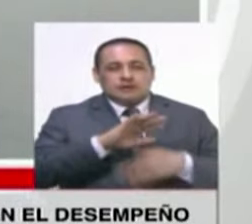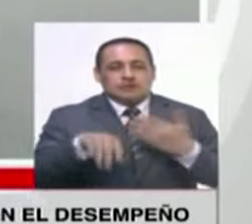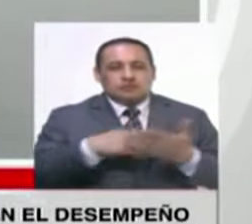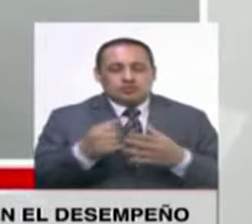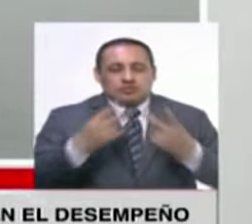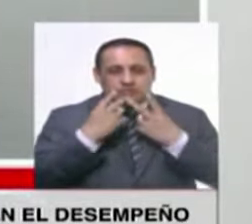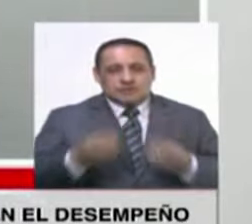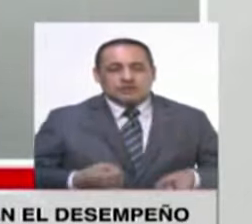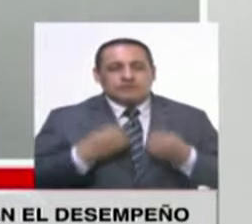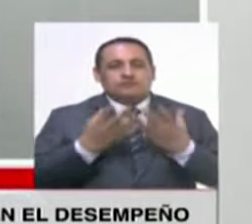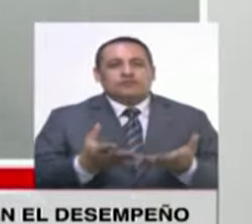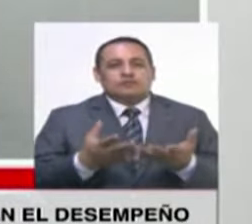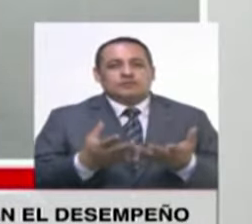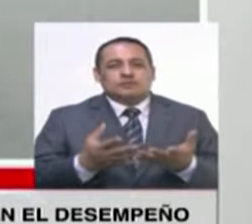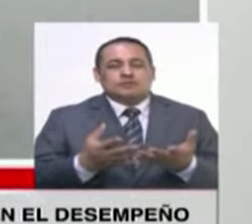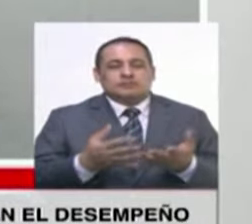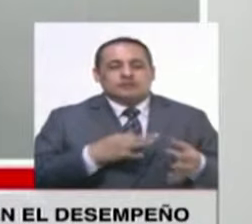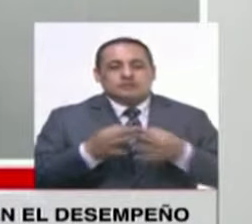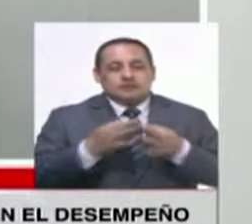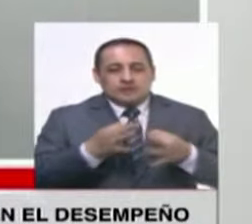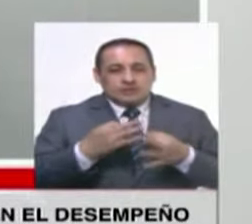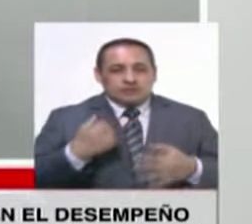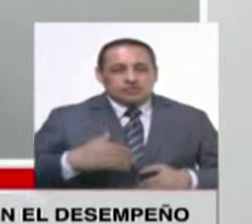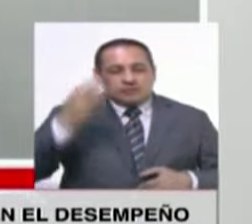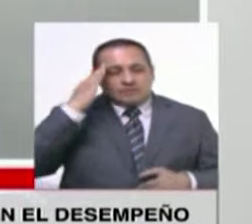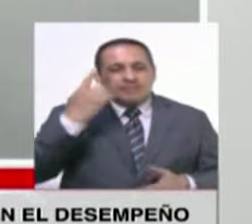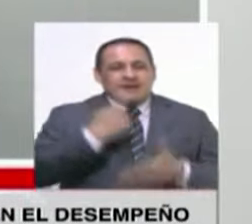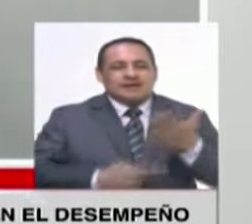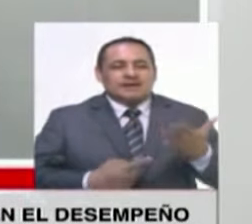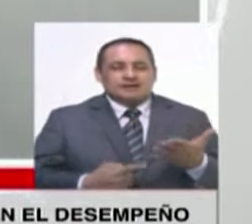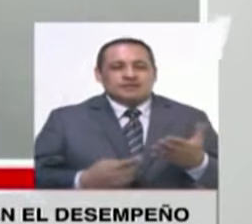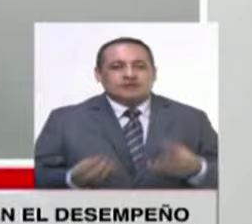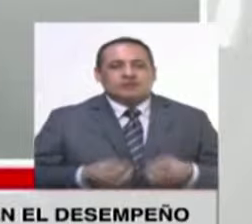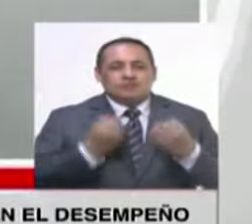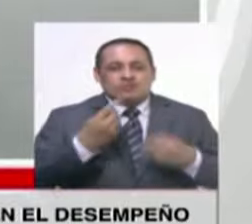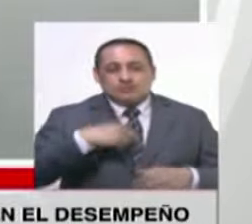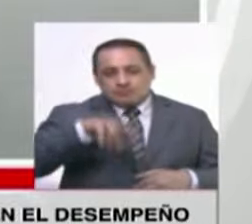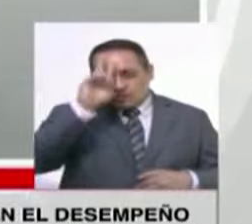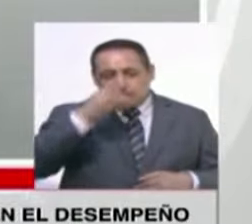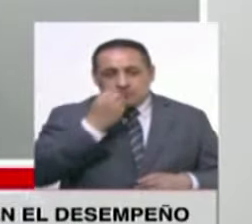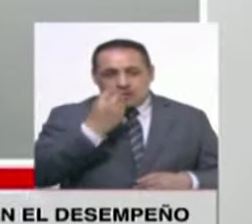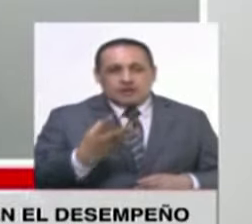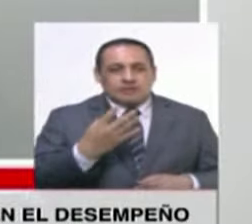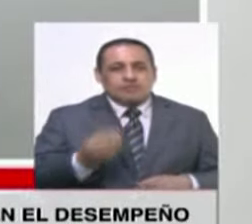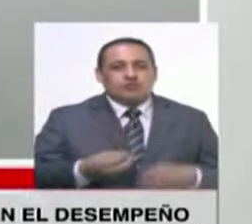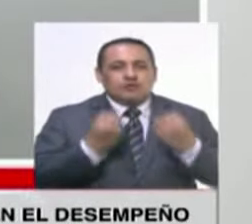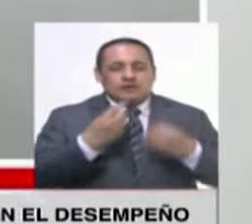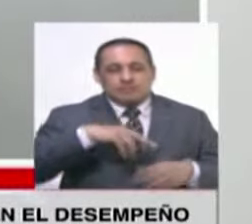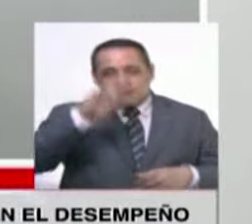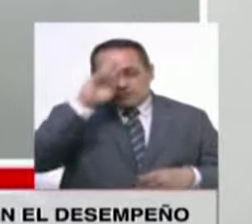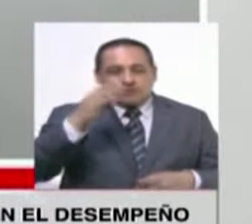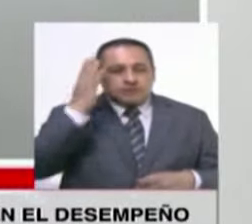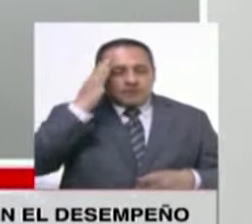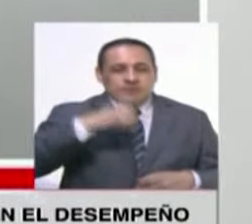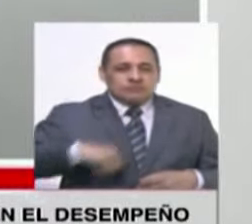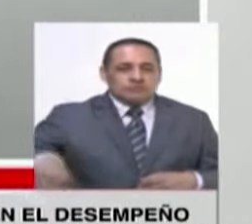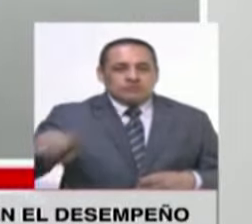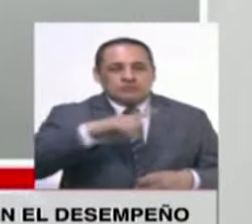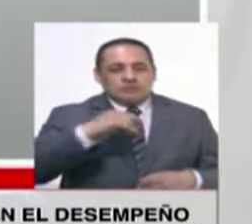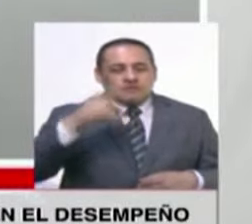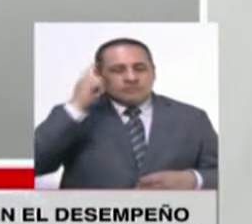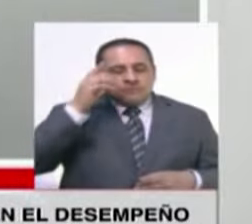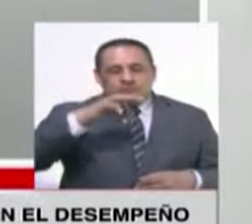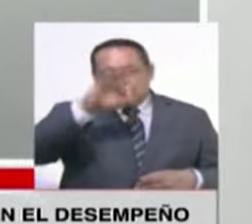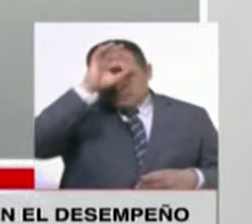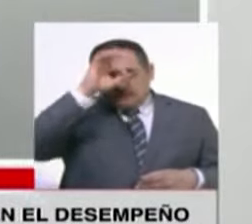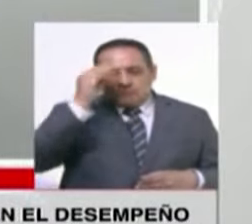estas declaraciones, lo hago por el bien del país, porque el país debe saber la verdad, y